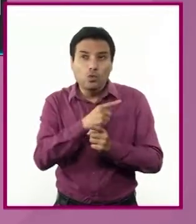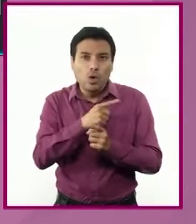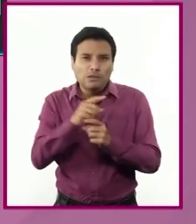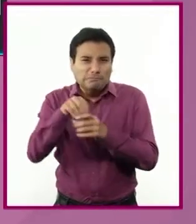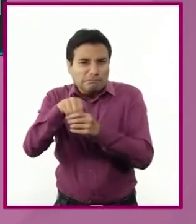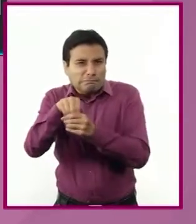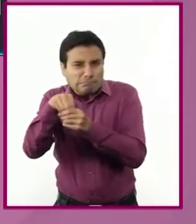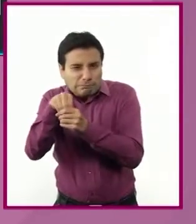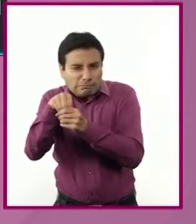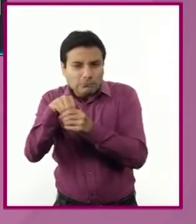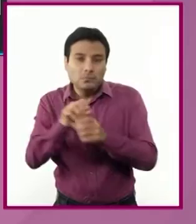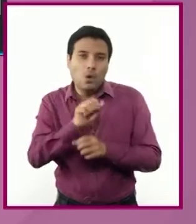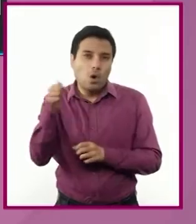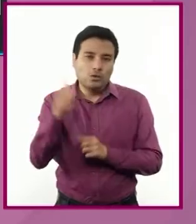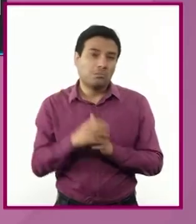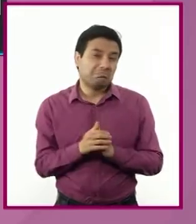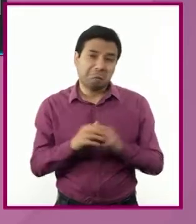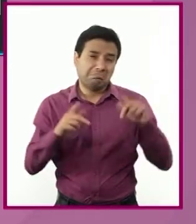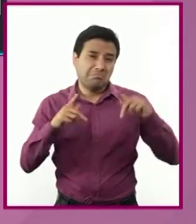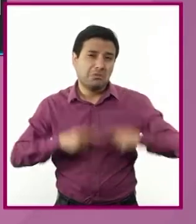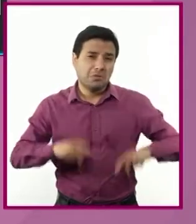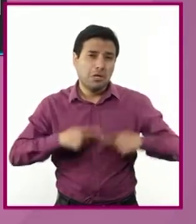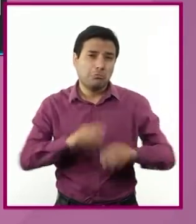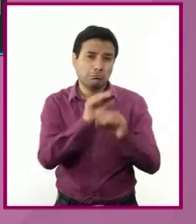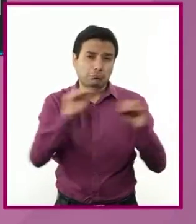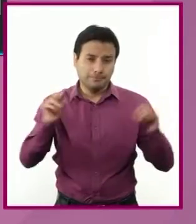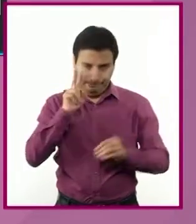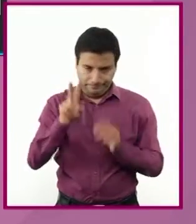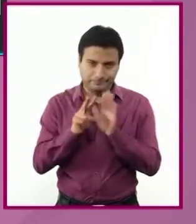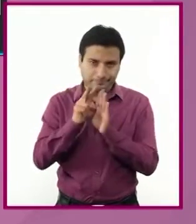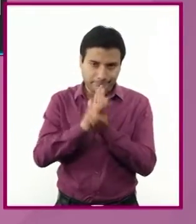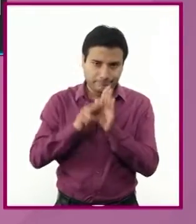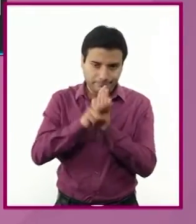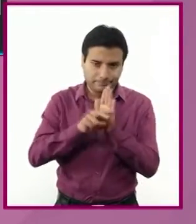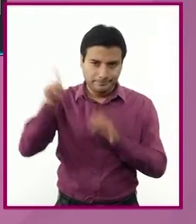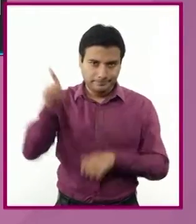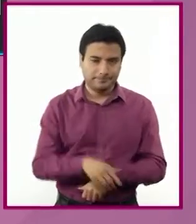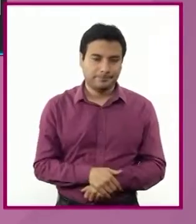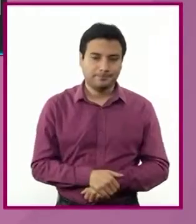casi deshabitadas. Continuemos con la cápsula.